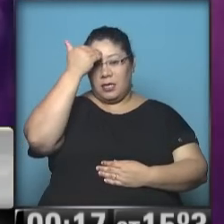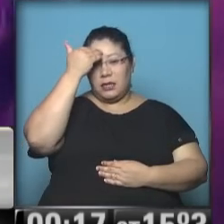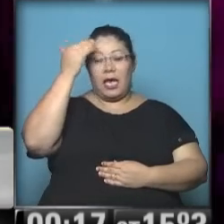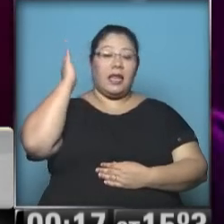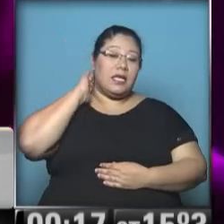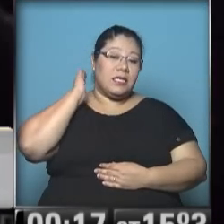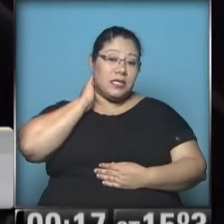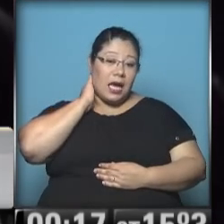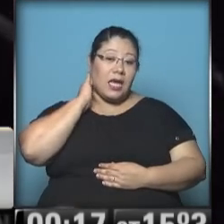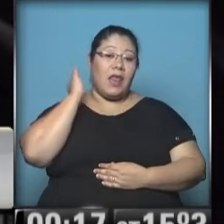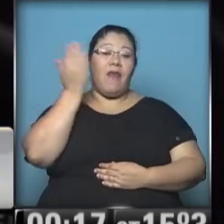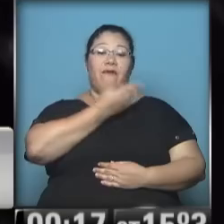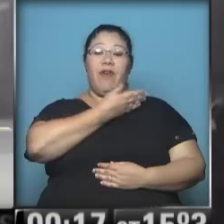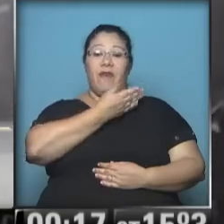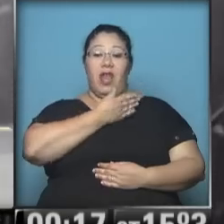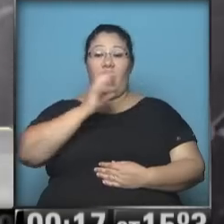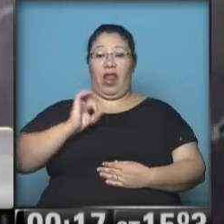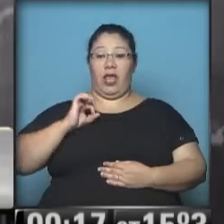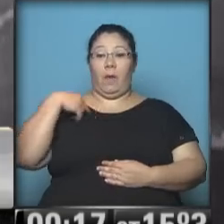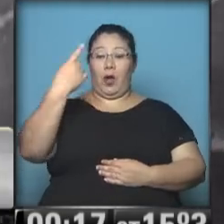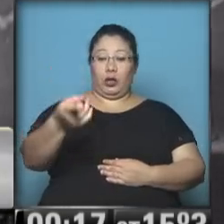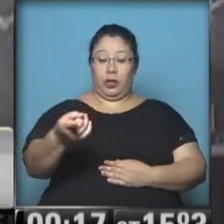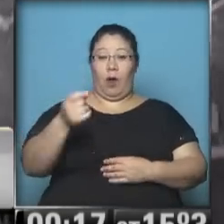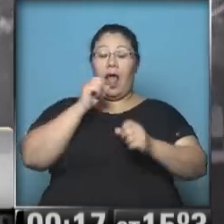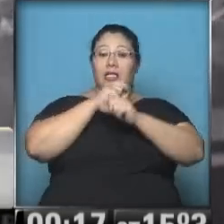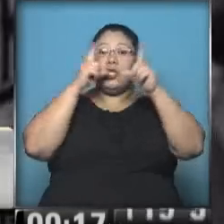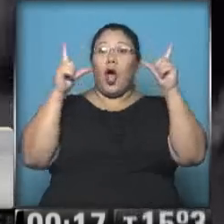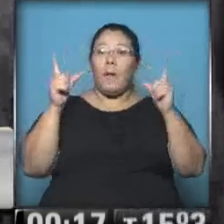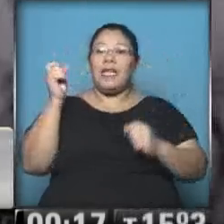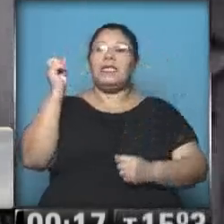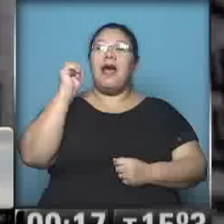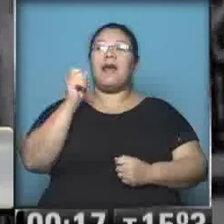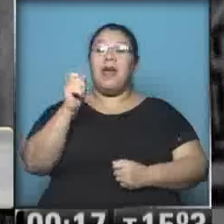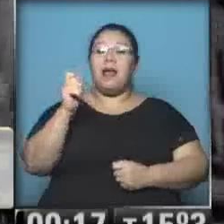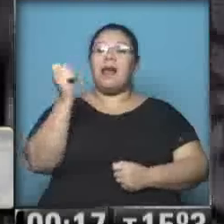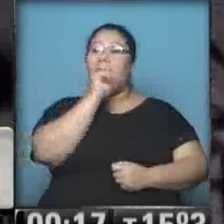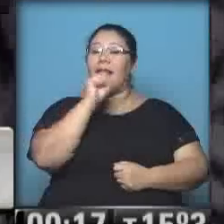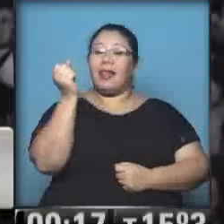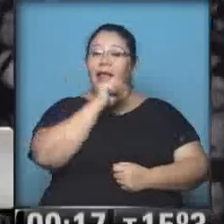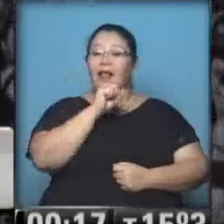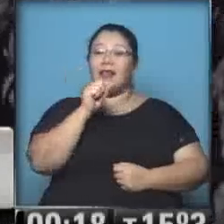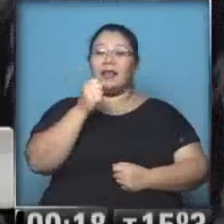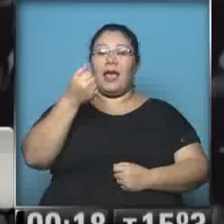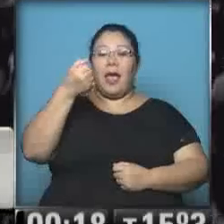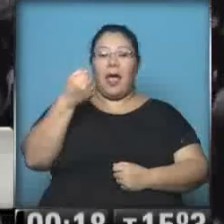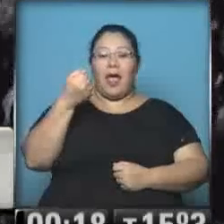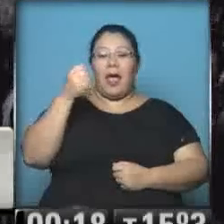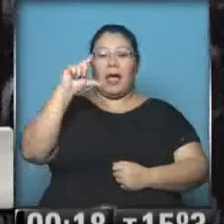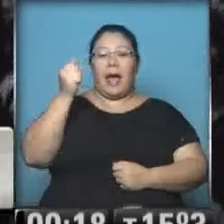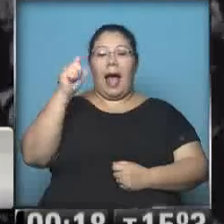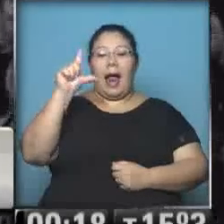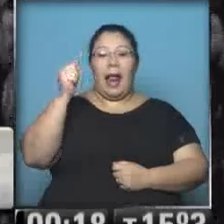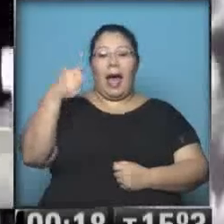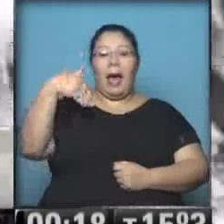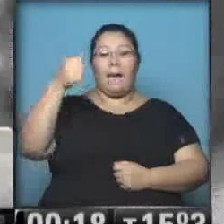La sorpresa es lo que estamos viendo ahora, que va a estar Andrés Calamaro cerrando el escenario principal del sábado 14. Y te digo así rápido, otros de los que van a